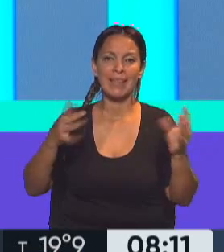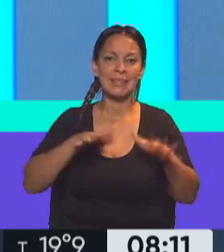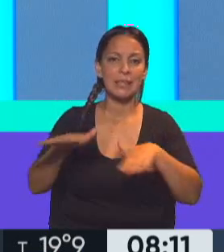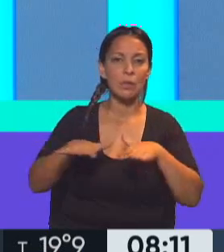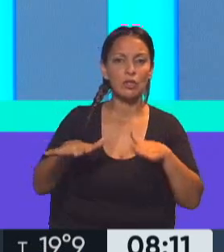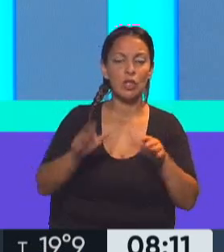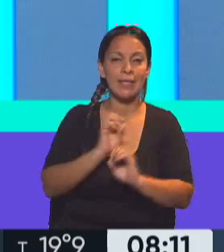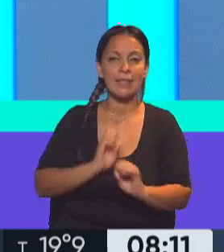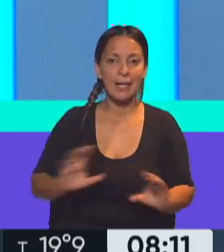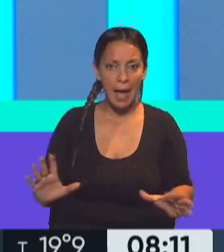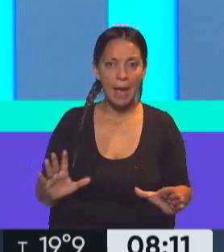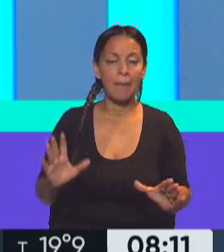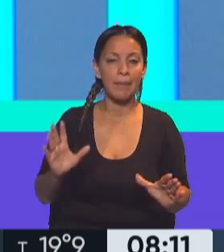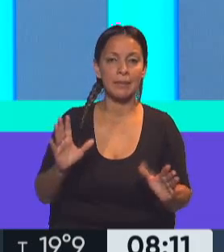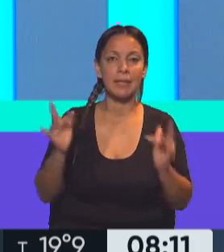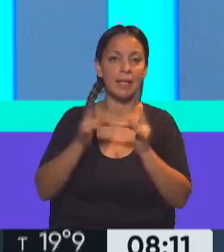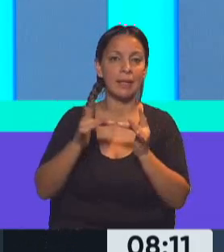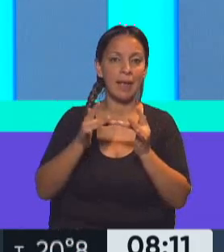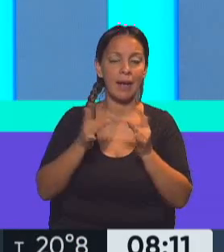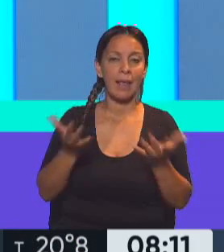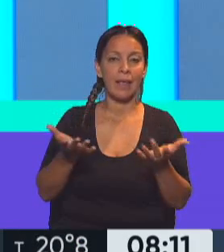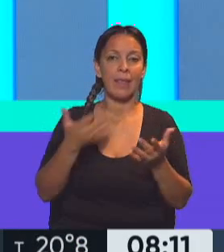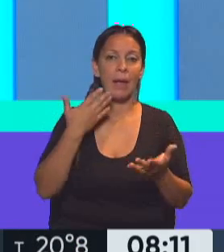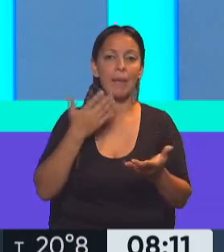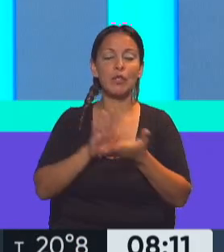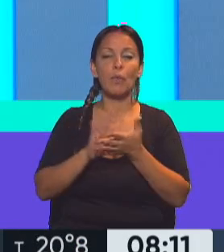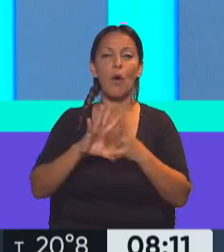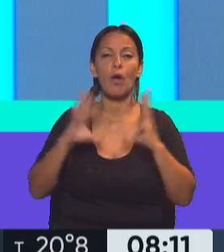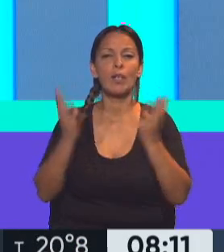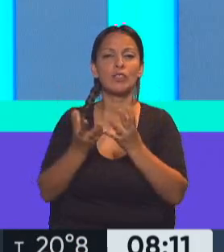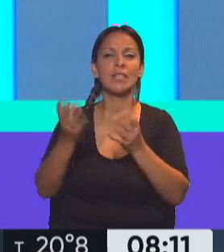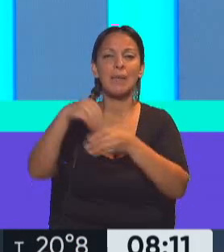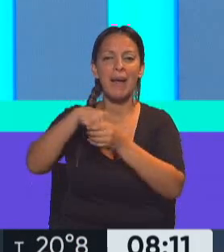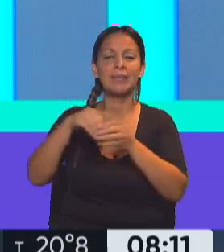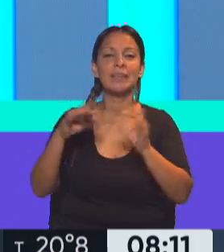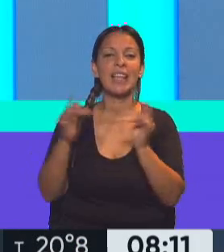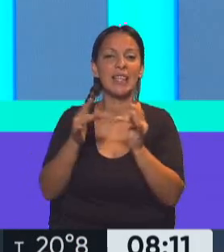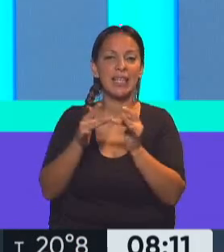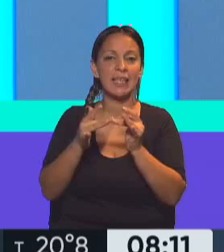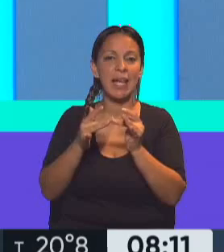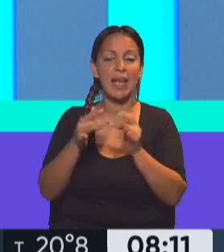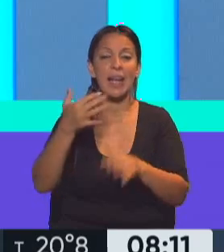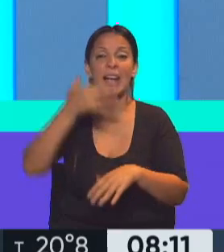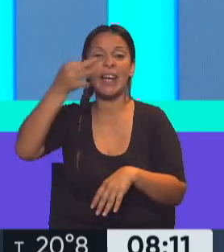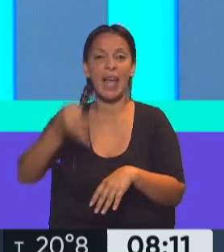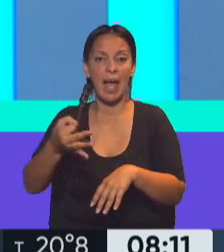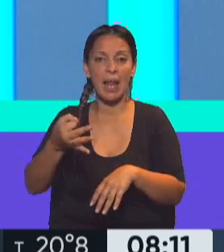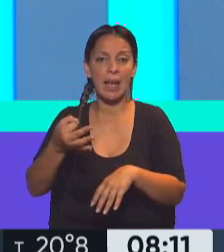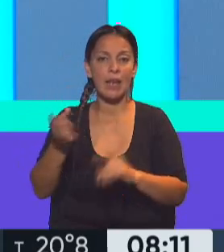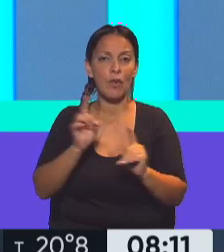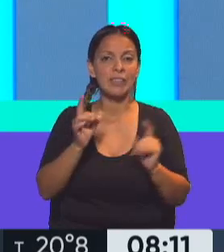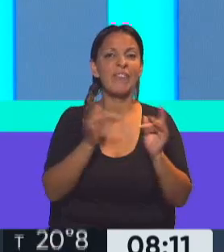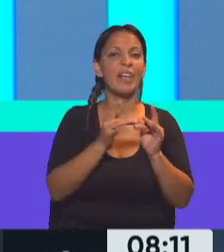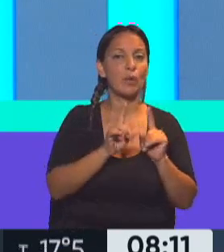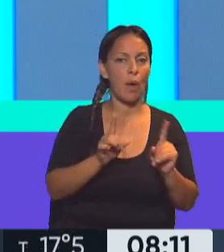escenarios gravosos. Lamentablemente en este ecosistema hablamos de un ecosistema digital que es real y que no es virtual. ¿Por qué digo esto? Claro.